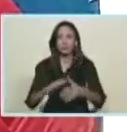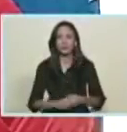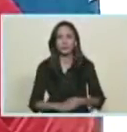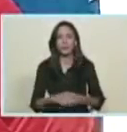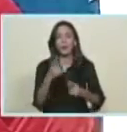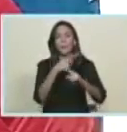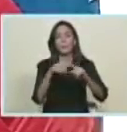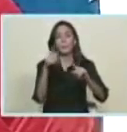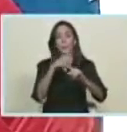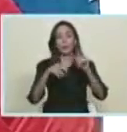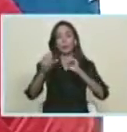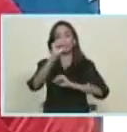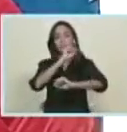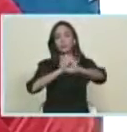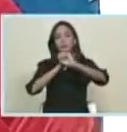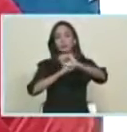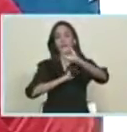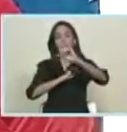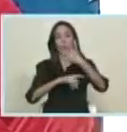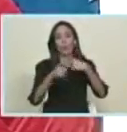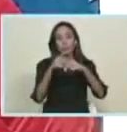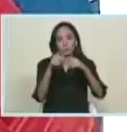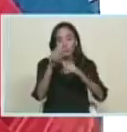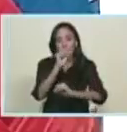y marea había logrado